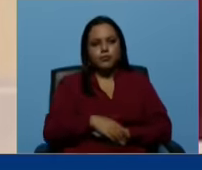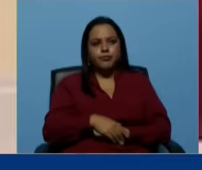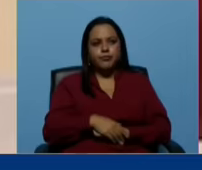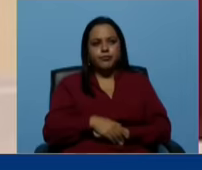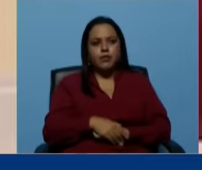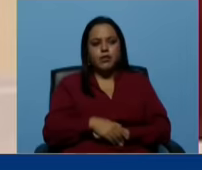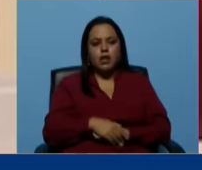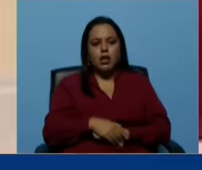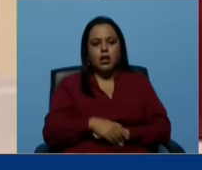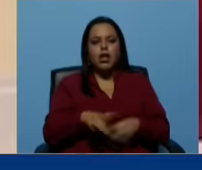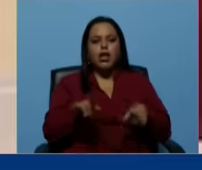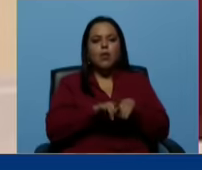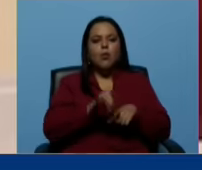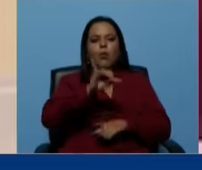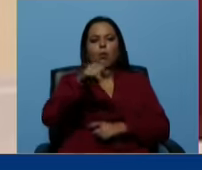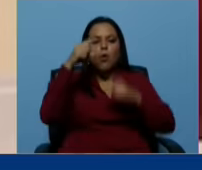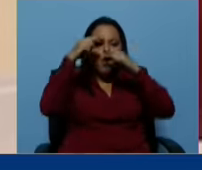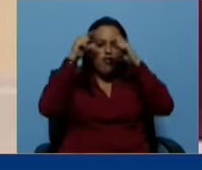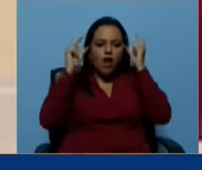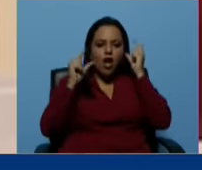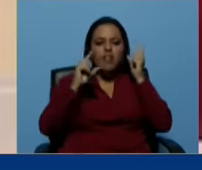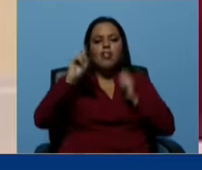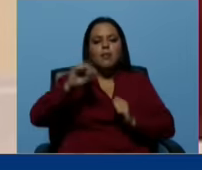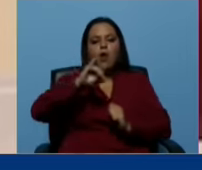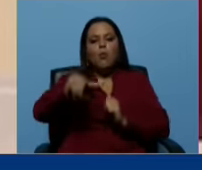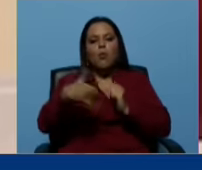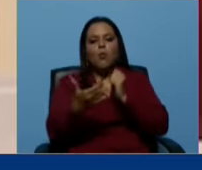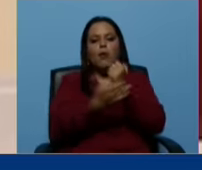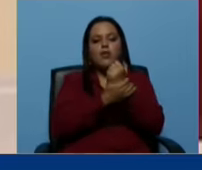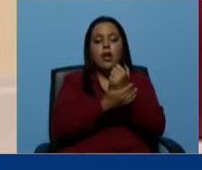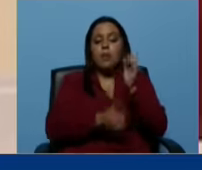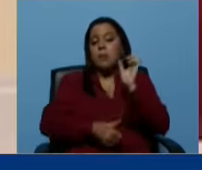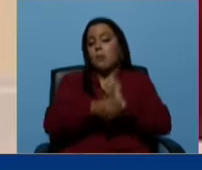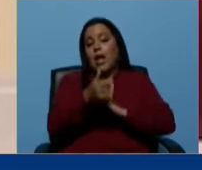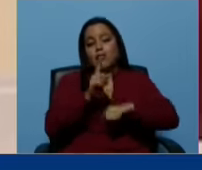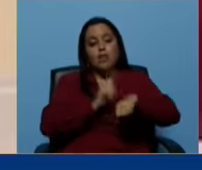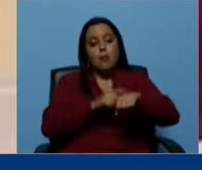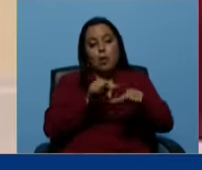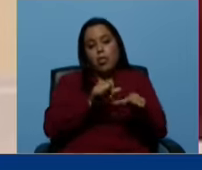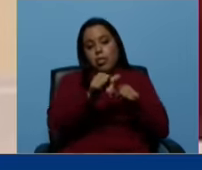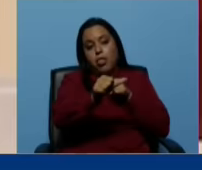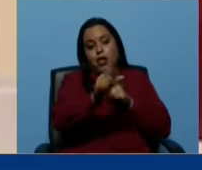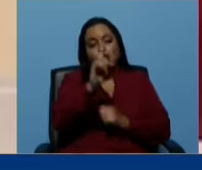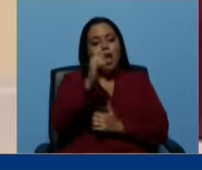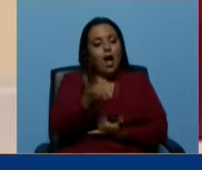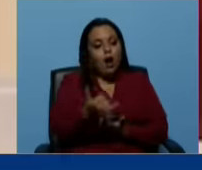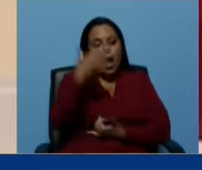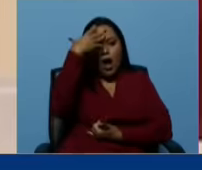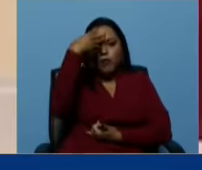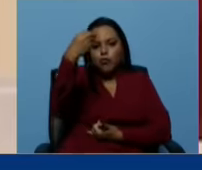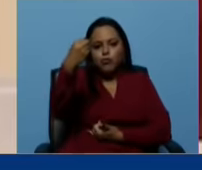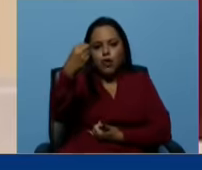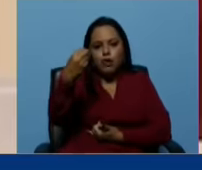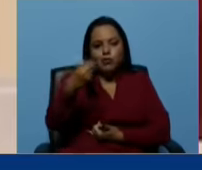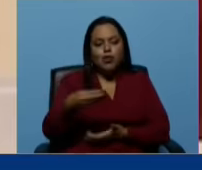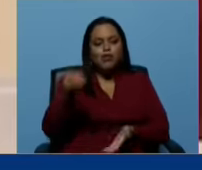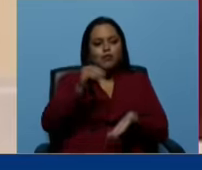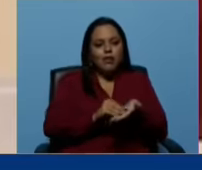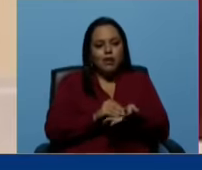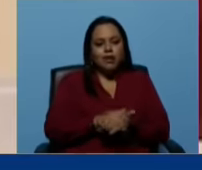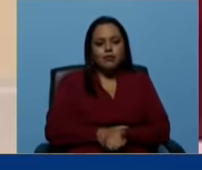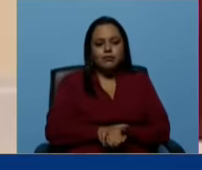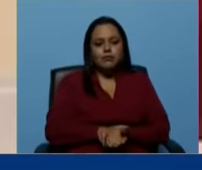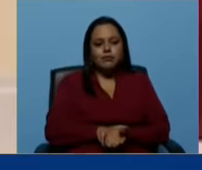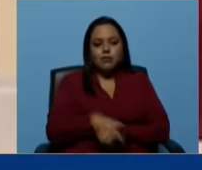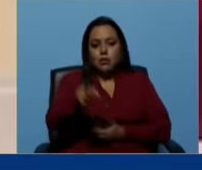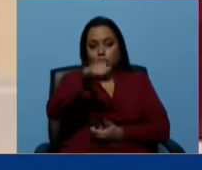el engaño Julio Borges, el engaño Guaidó, fue el engaño que más duró, y el engaño González Urrutia, el gran engaño de un criminal a